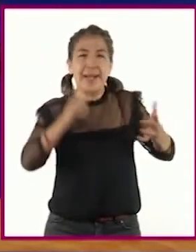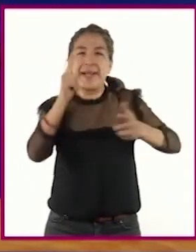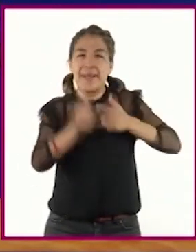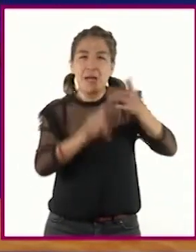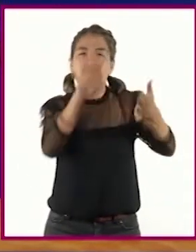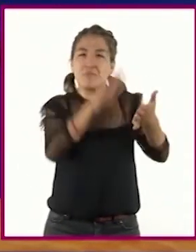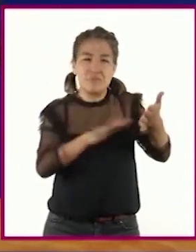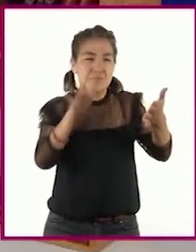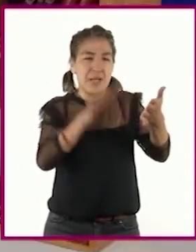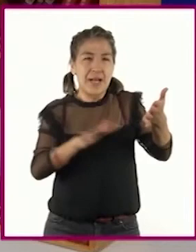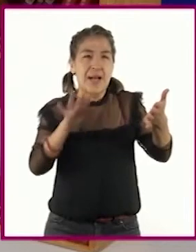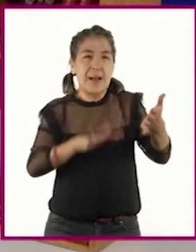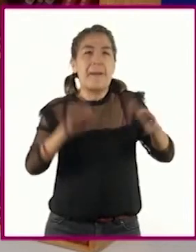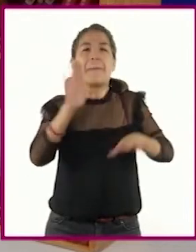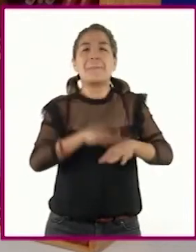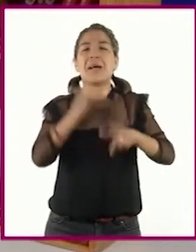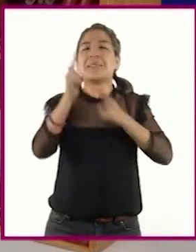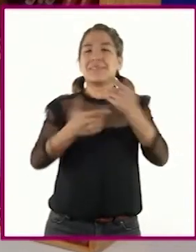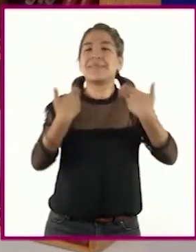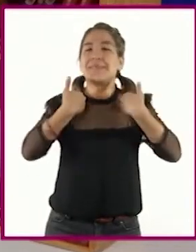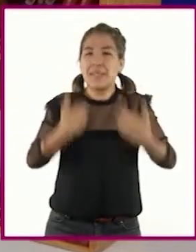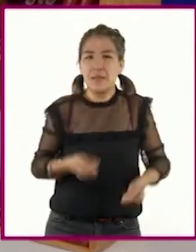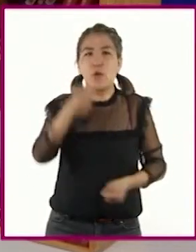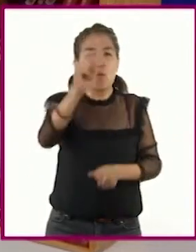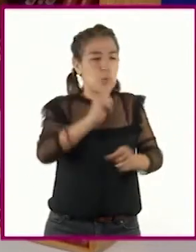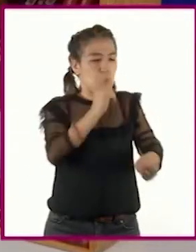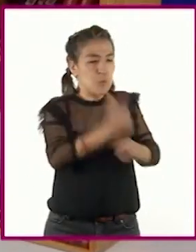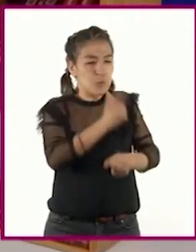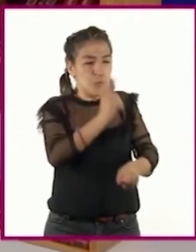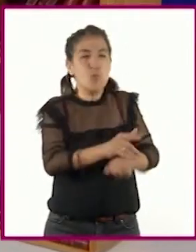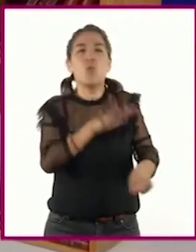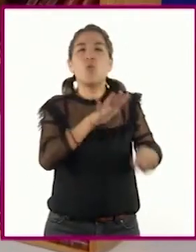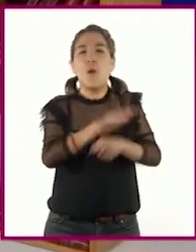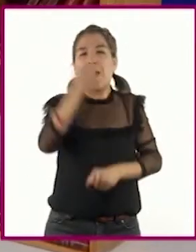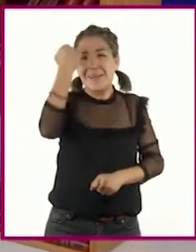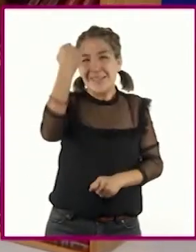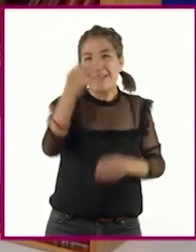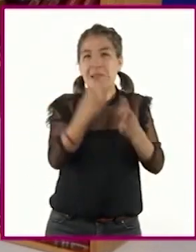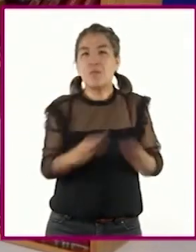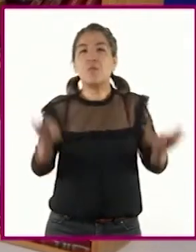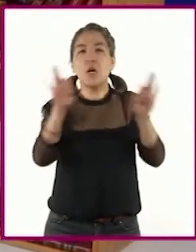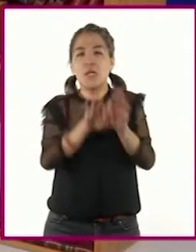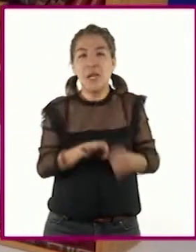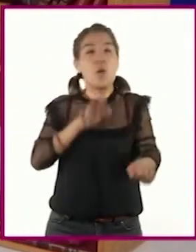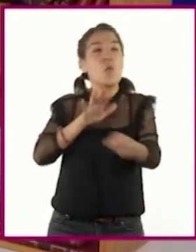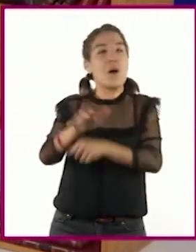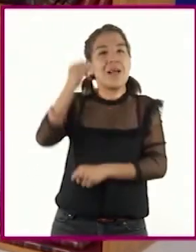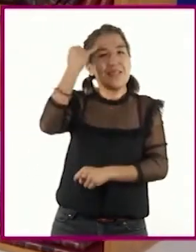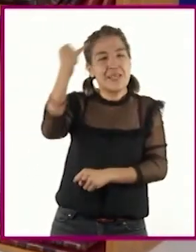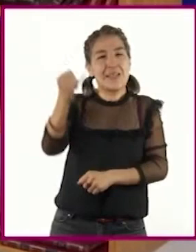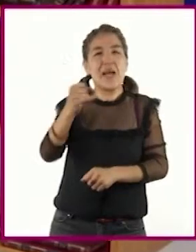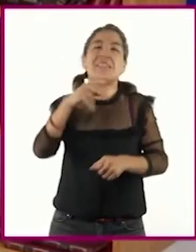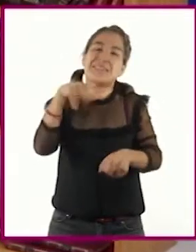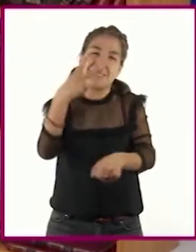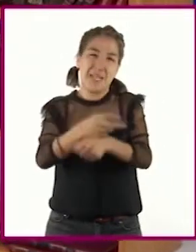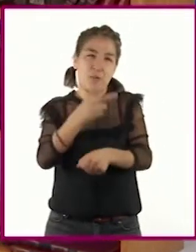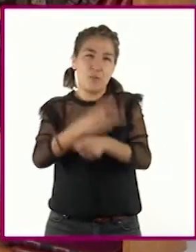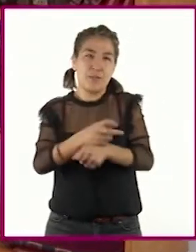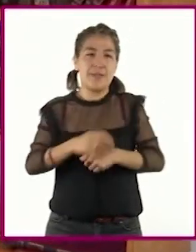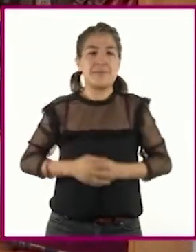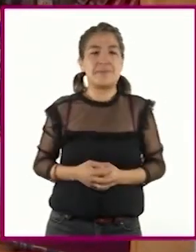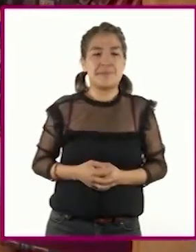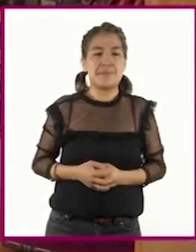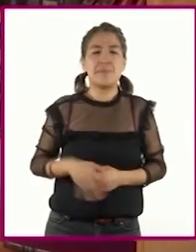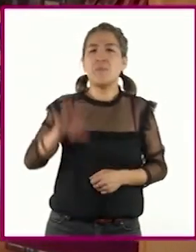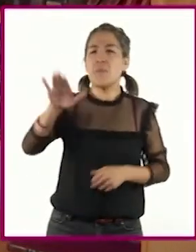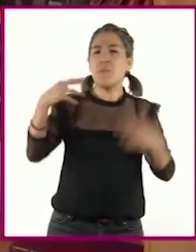con la repetición podrán darse cuenta cuáles son las ideas principales y cuáles las ideas secundarias.